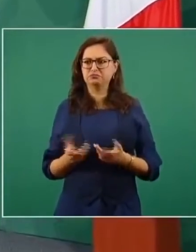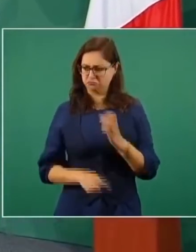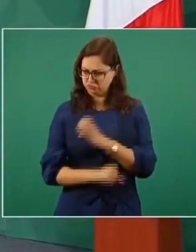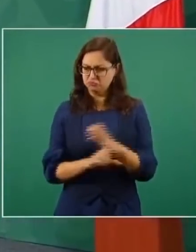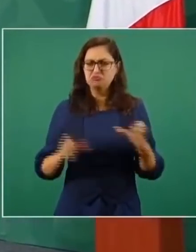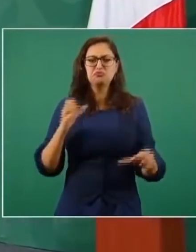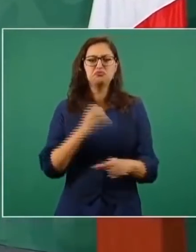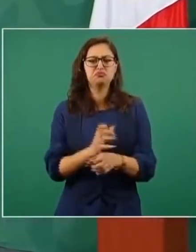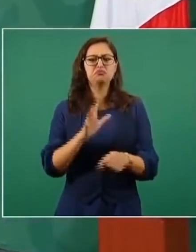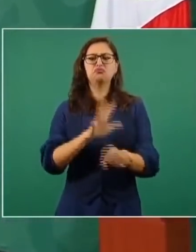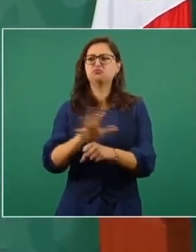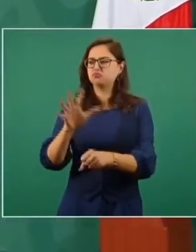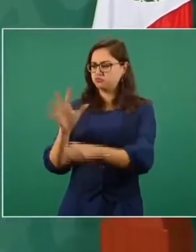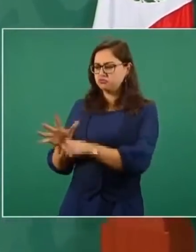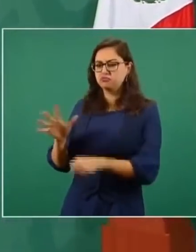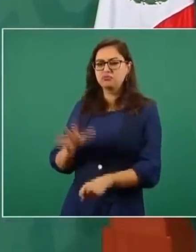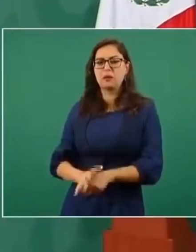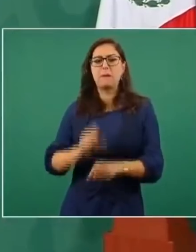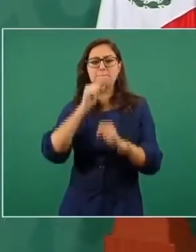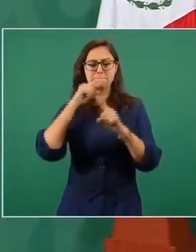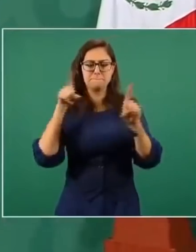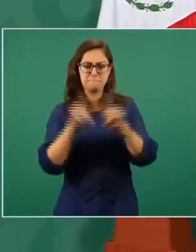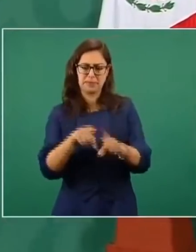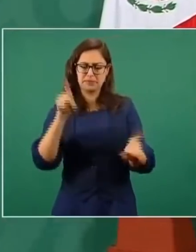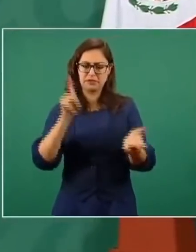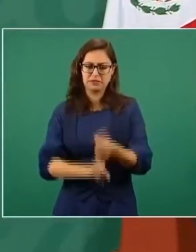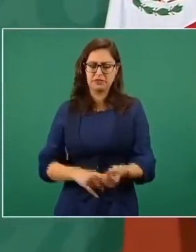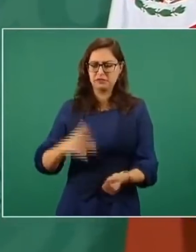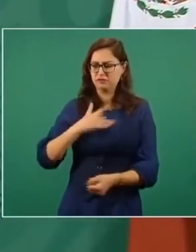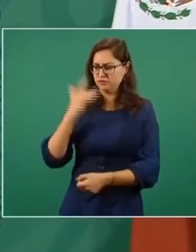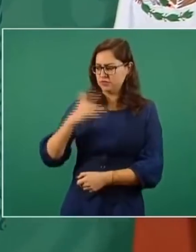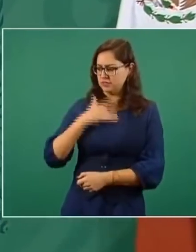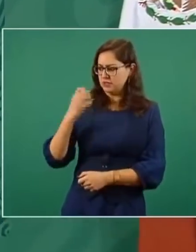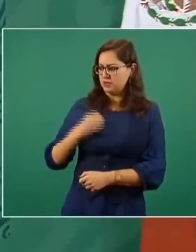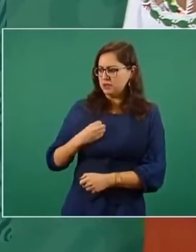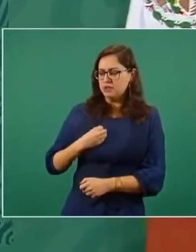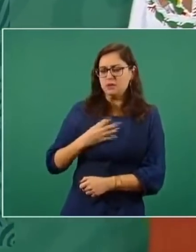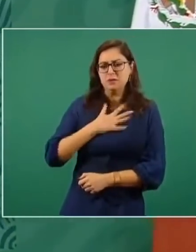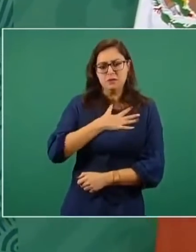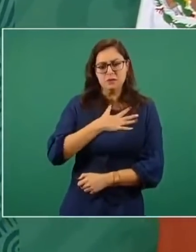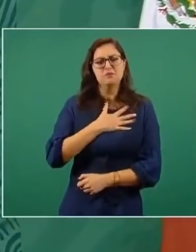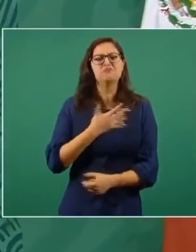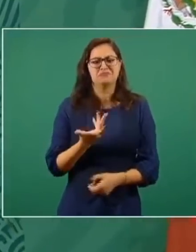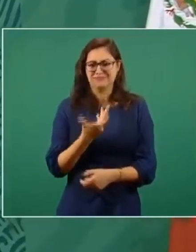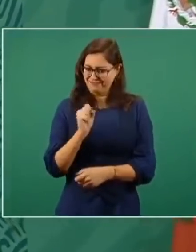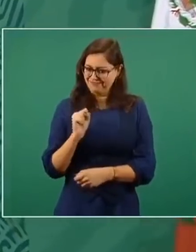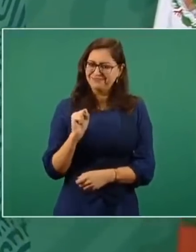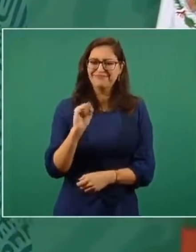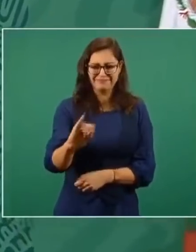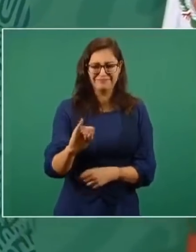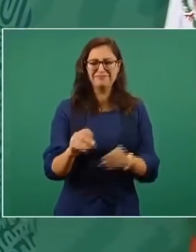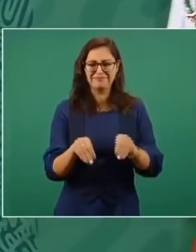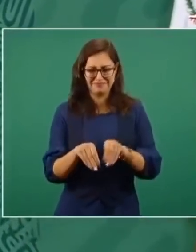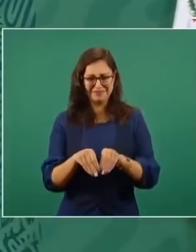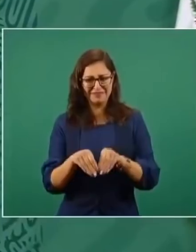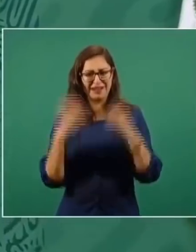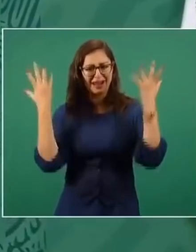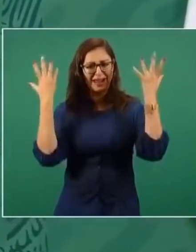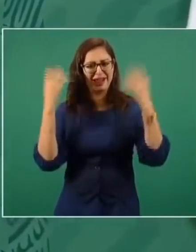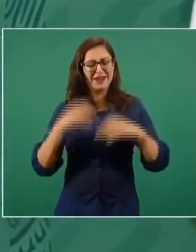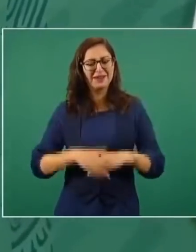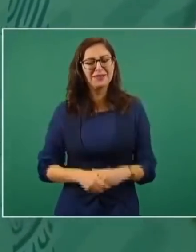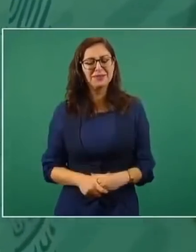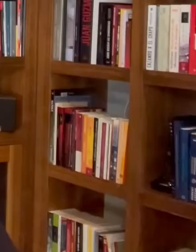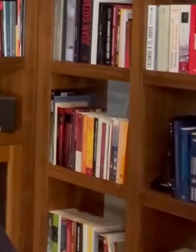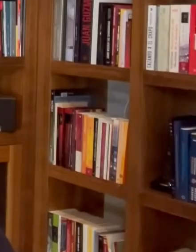ese es un crimen y lo tiene que denunciar no sólo en la mañanera sino hablante a las autoridades ante el ministerio